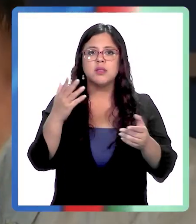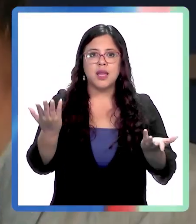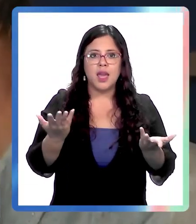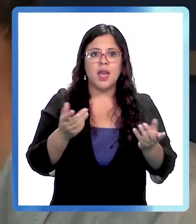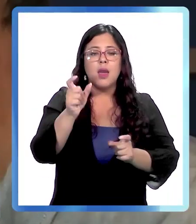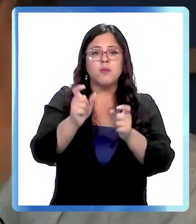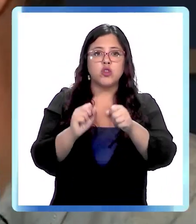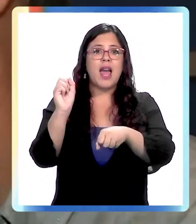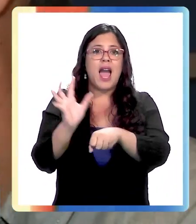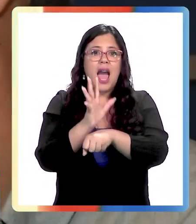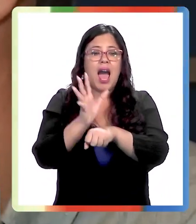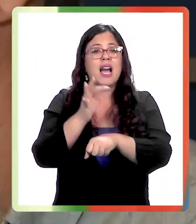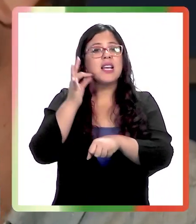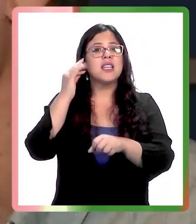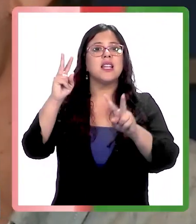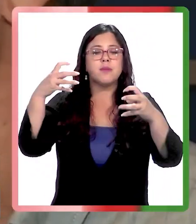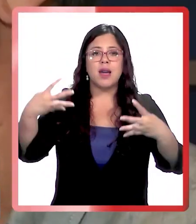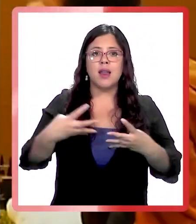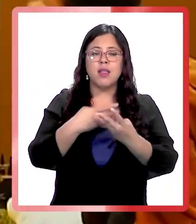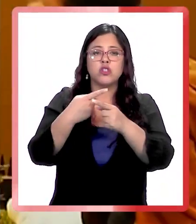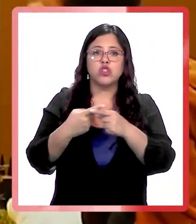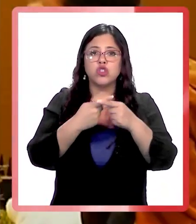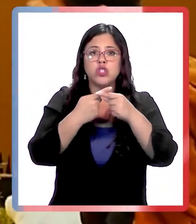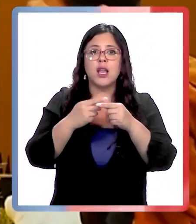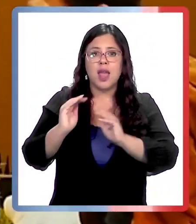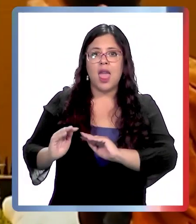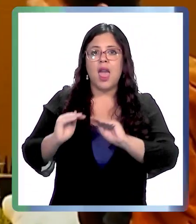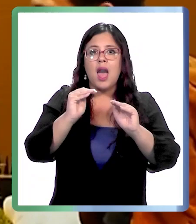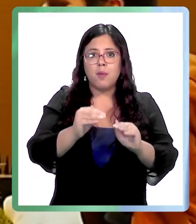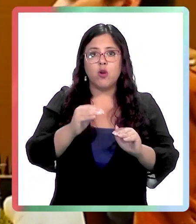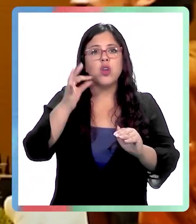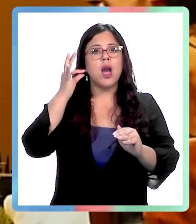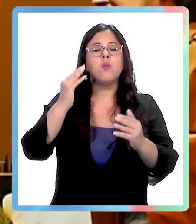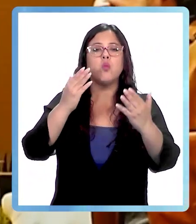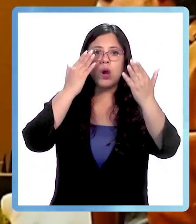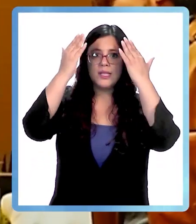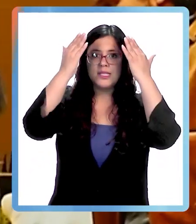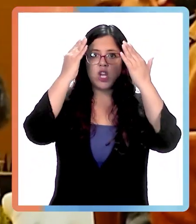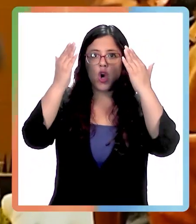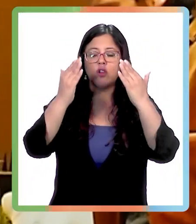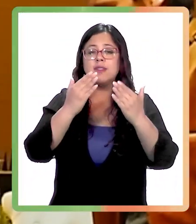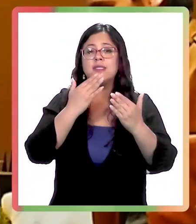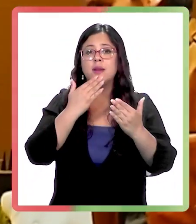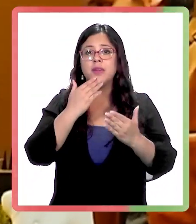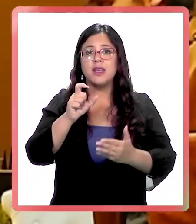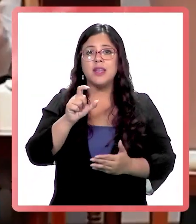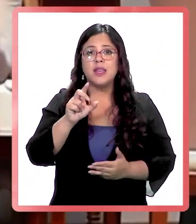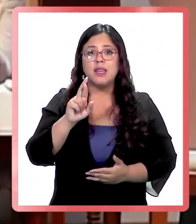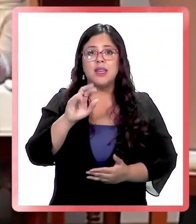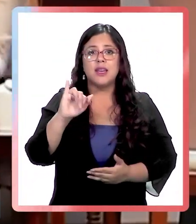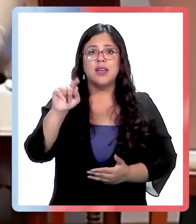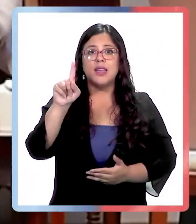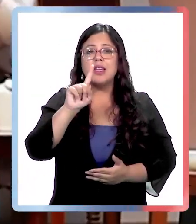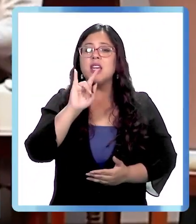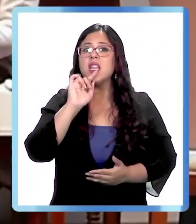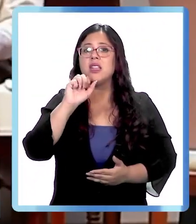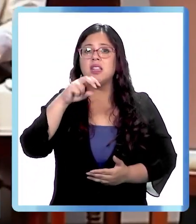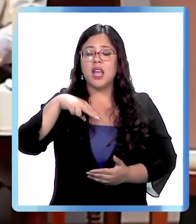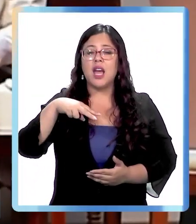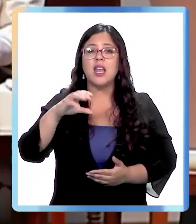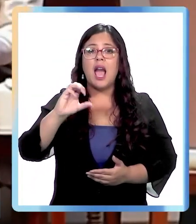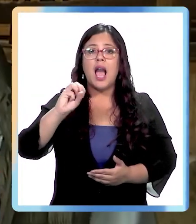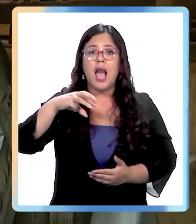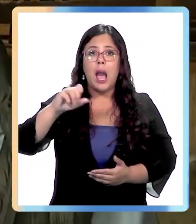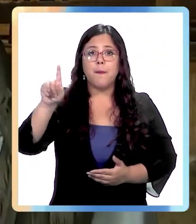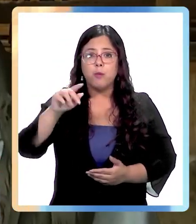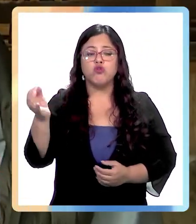entre ellas actrices que mediante sus redes sociales mostraron su apoyo a la psicóloga. Por su parte, Cristian Campos confirmó